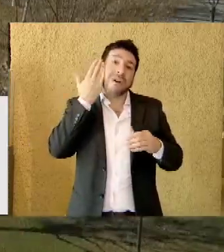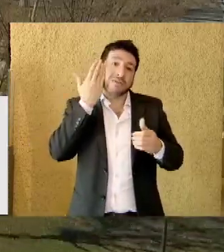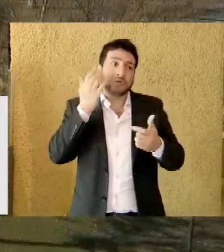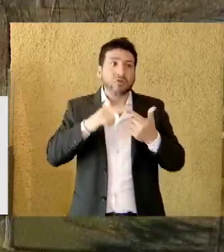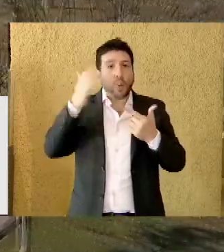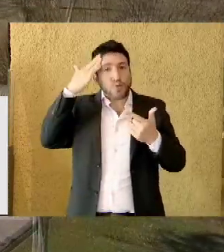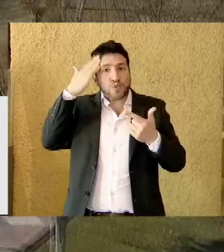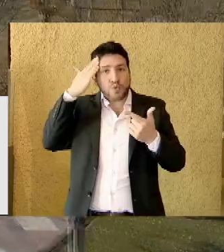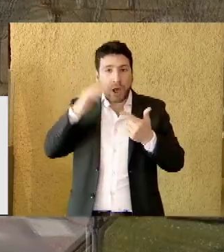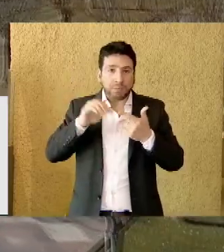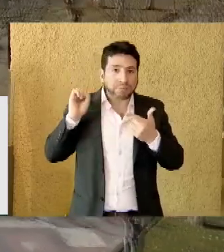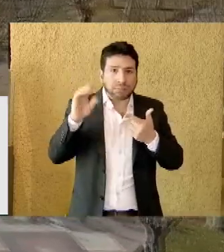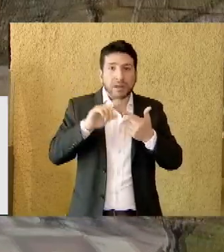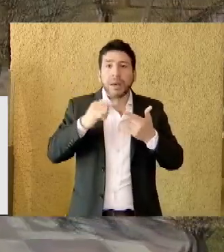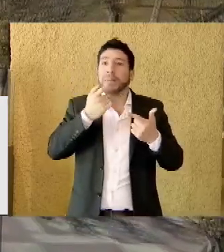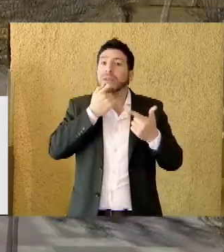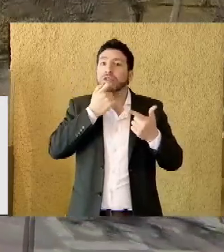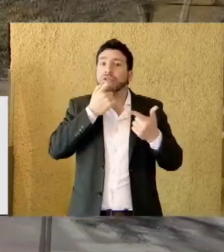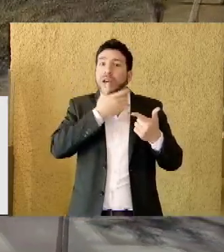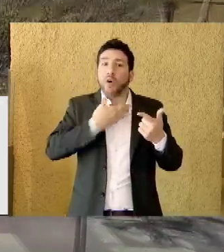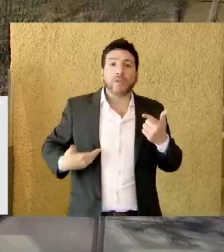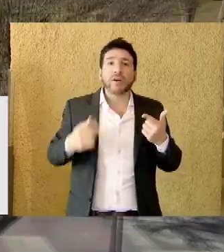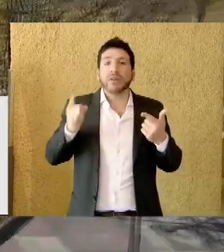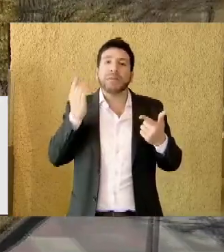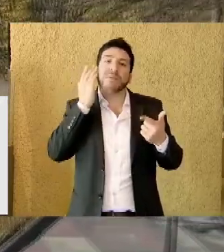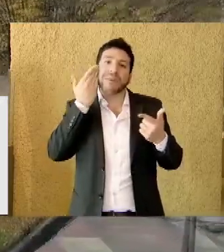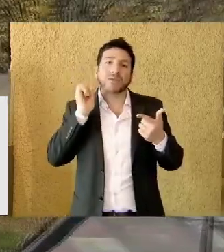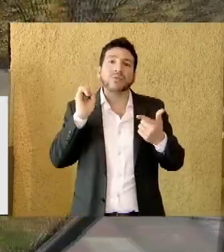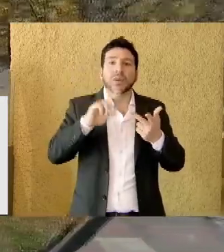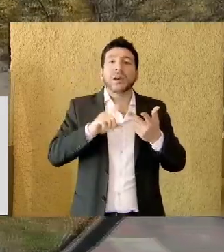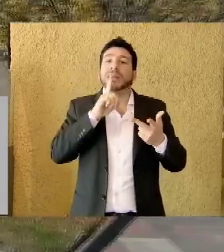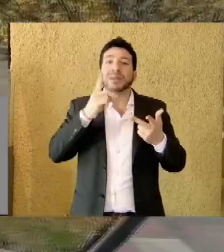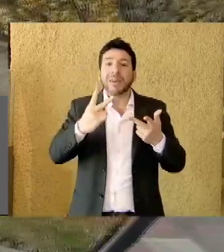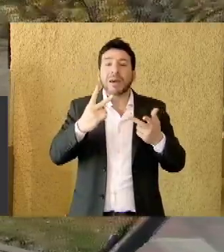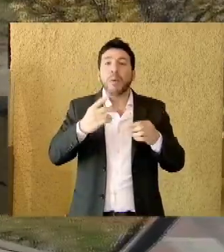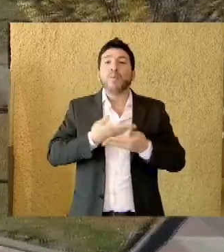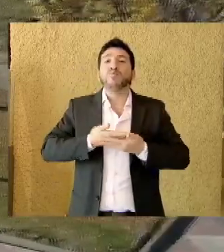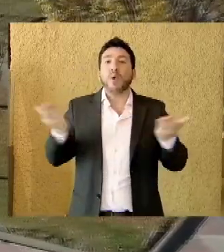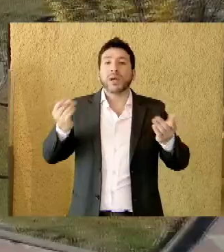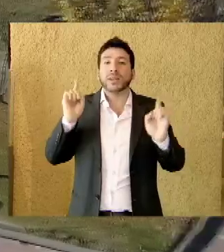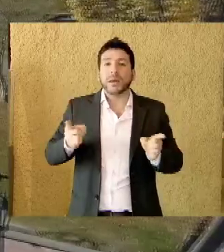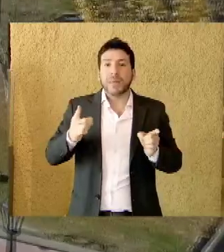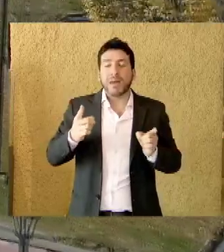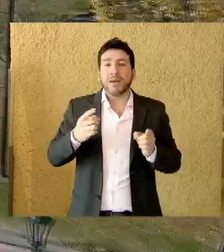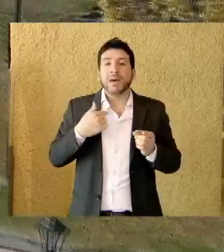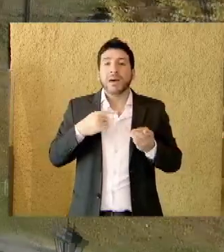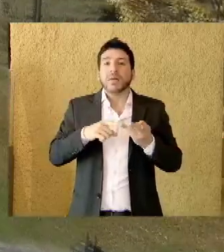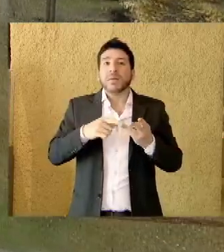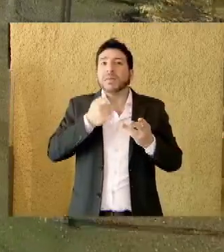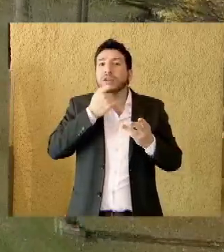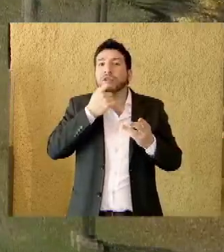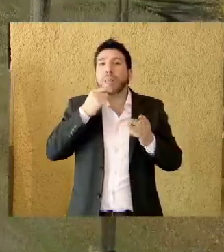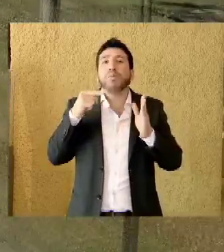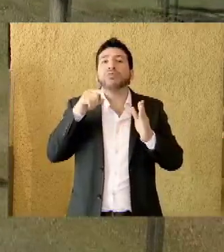Cultura Mendoza, en Mendoza Gobierno también por Facebook, obviamente en la televisión pública, en Canal Acequia y por la plataforma mendozaencasa.com. Y